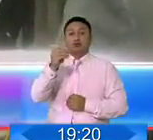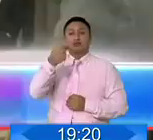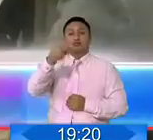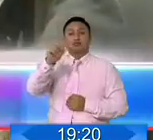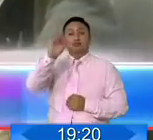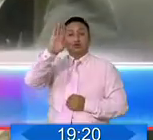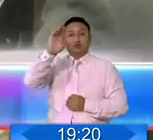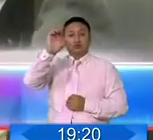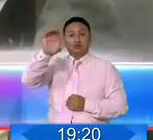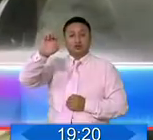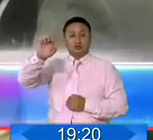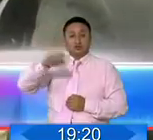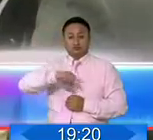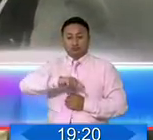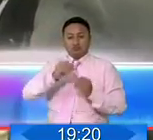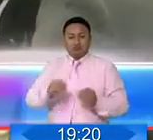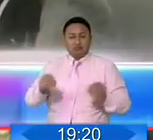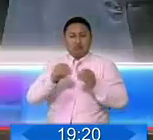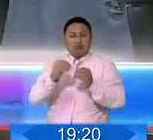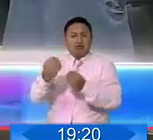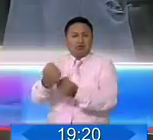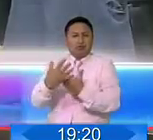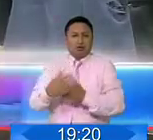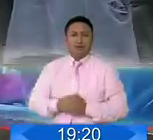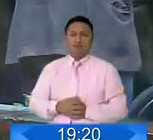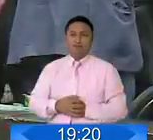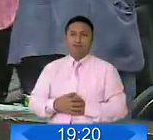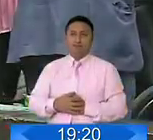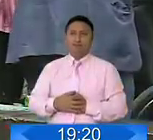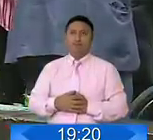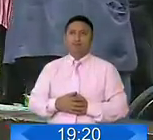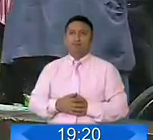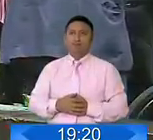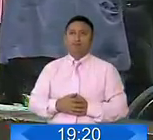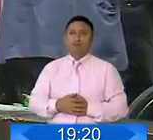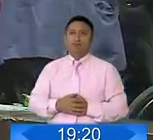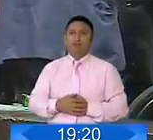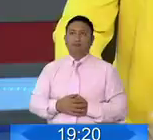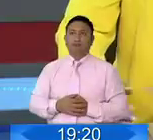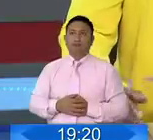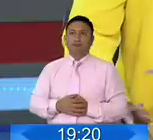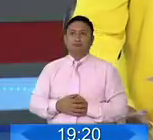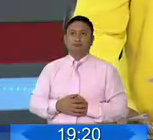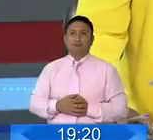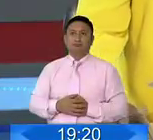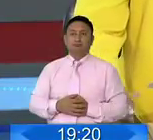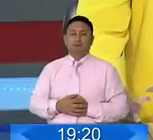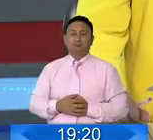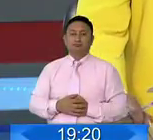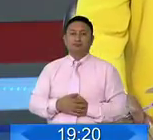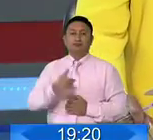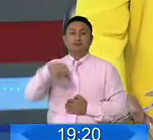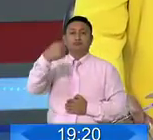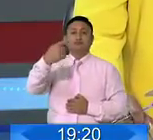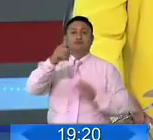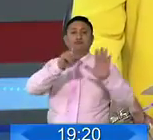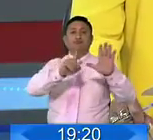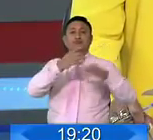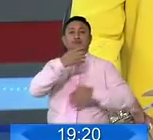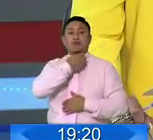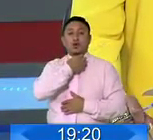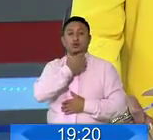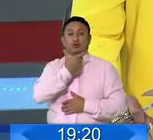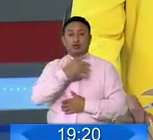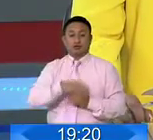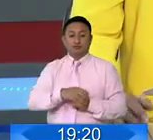www.juventudes.gob.es, y ahí van a encontrar mayor información. En Quito informó Adriana Rojas. El próximo 6 de agosto se